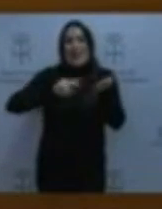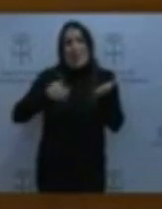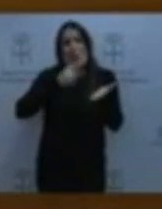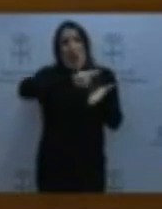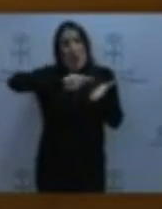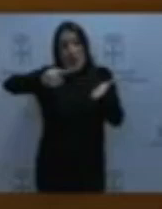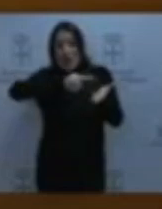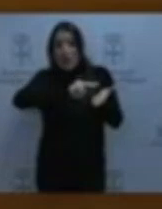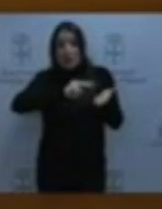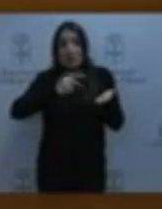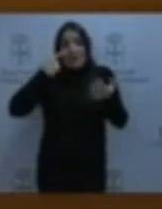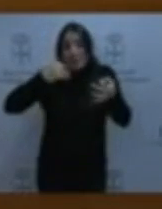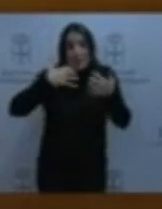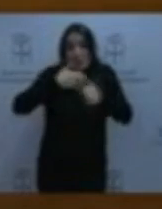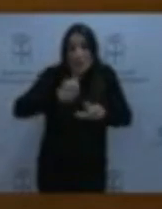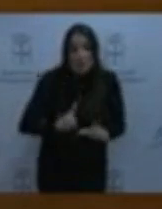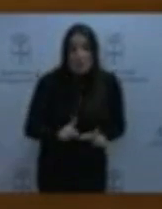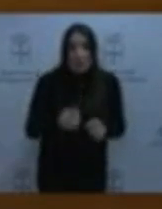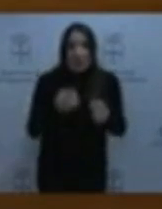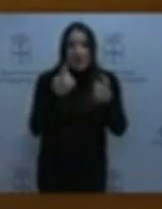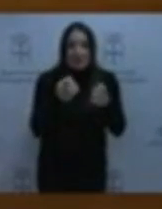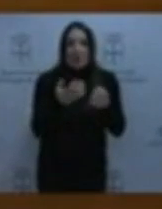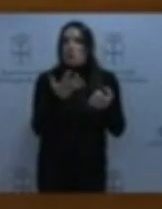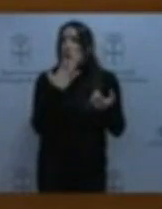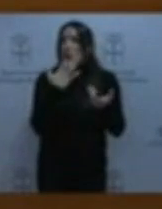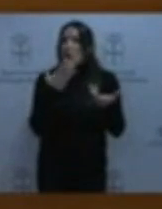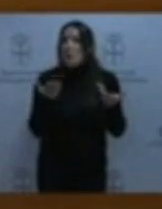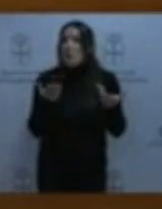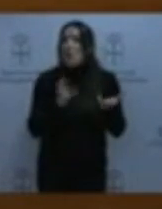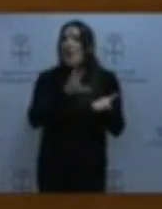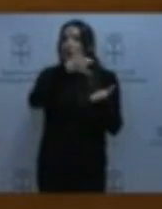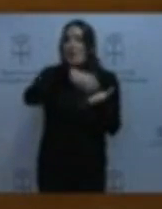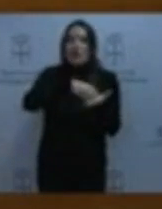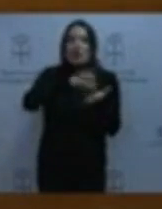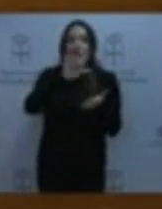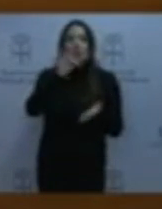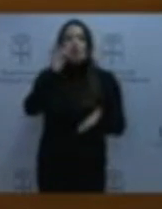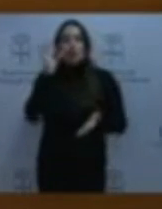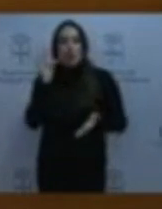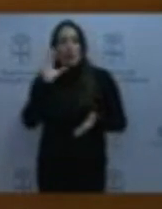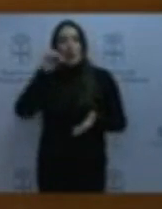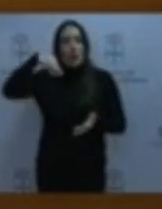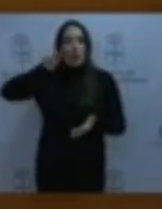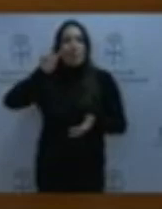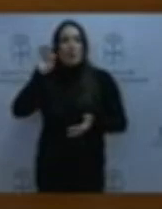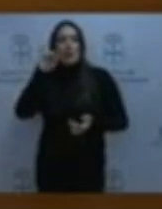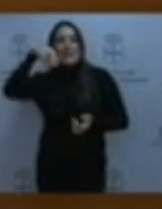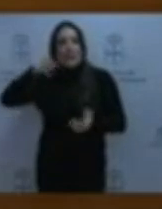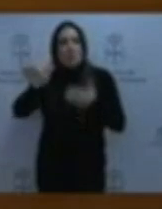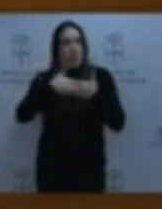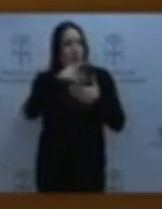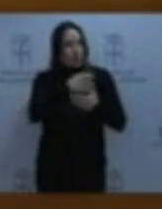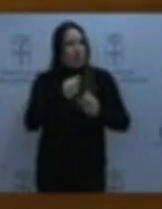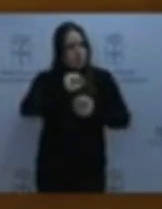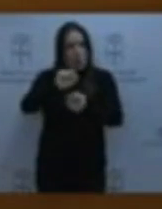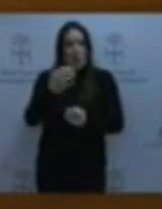izquierda, no funcionan. Necesitamos que se opongan al cierre, por ejemplo, del centro de soft computing, que no haya más irregularidades como las denunciadas por la